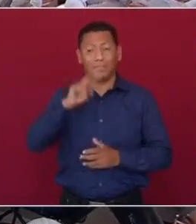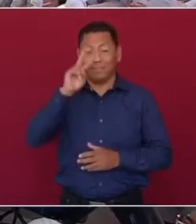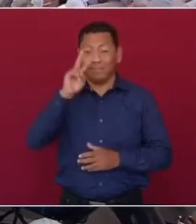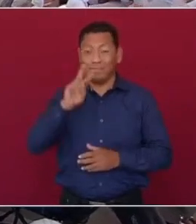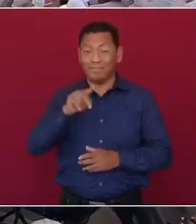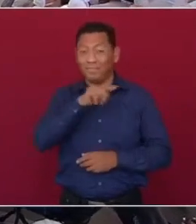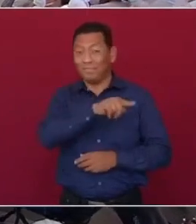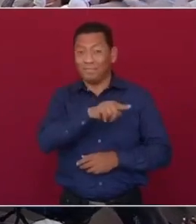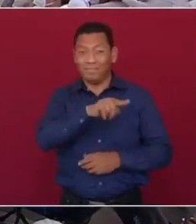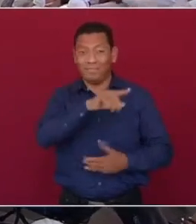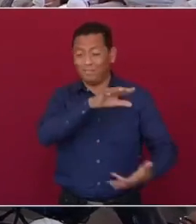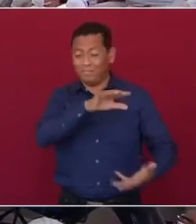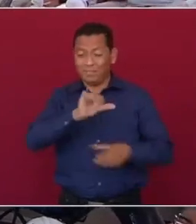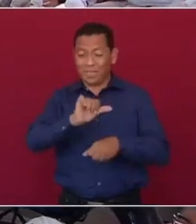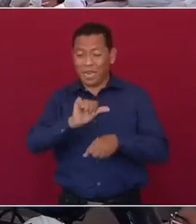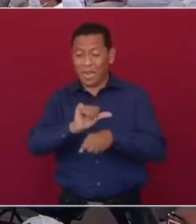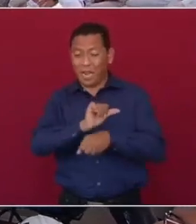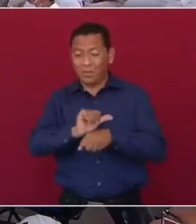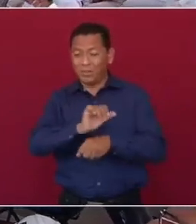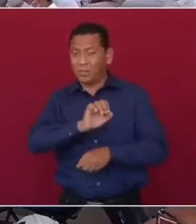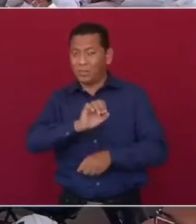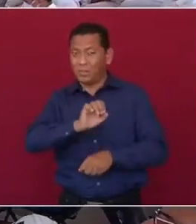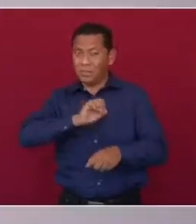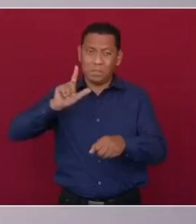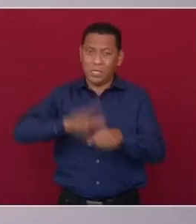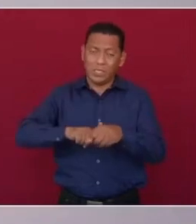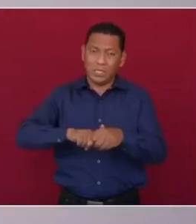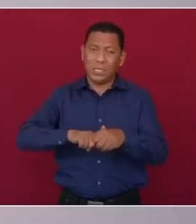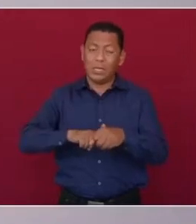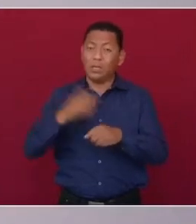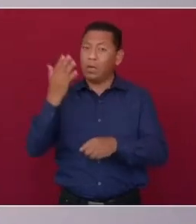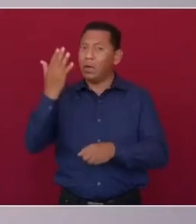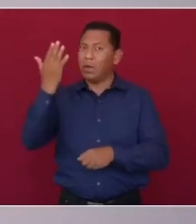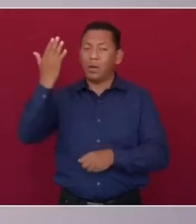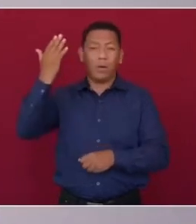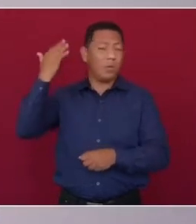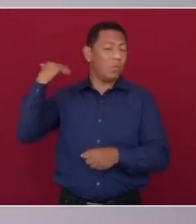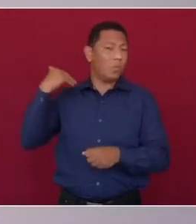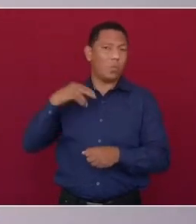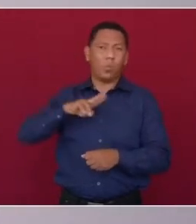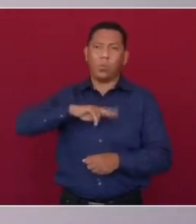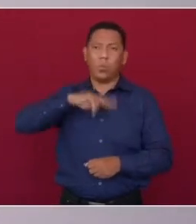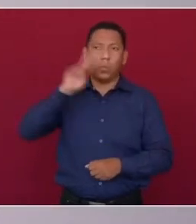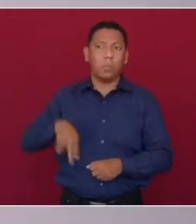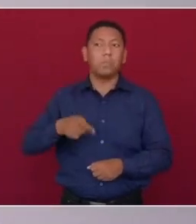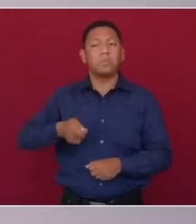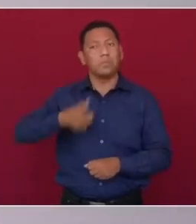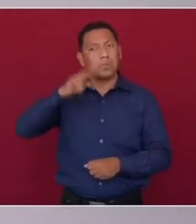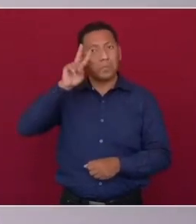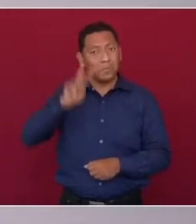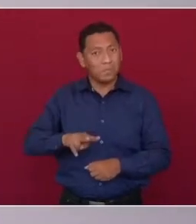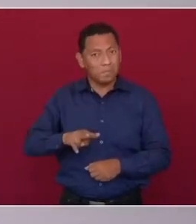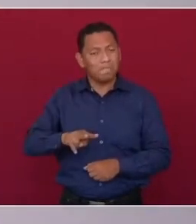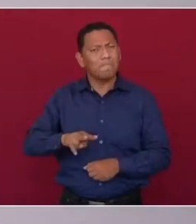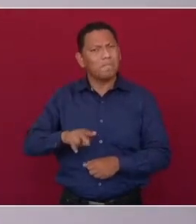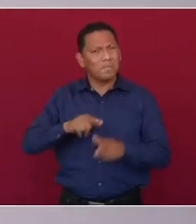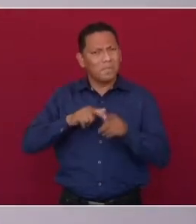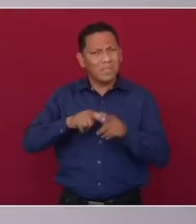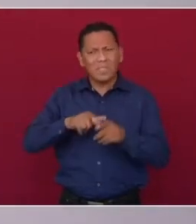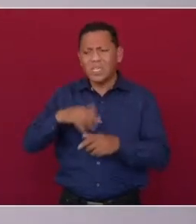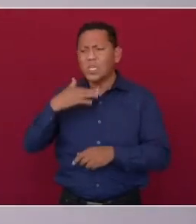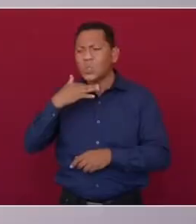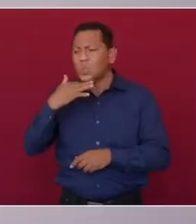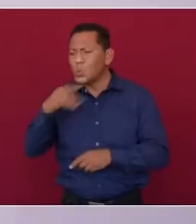dragas como no se había hecho en otros tiempos y se están